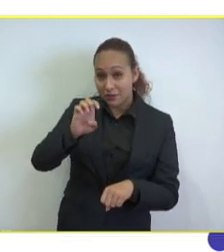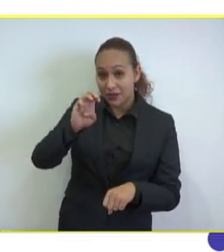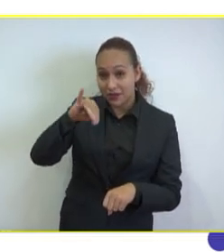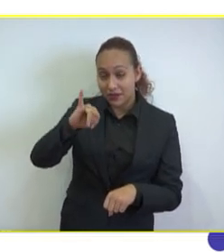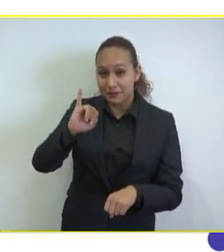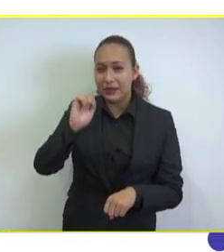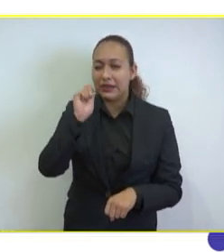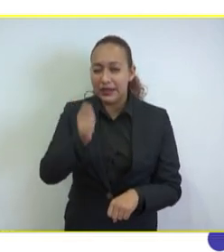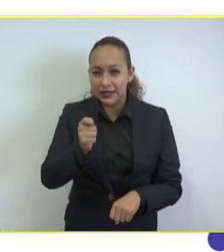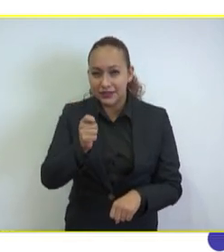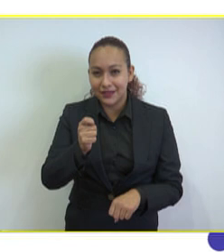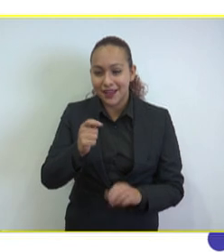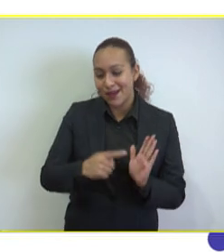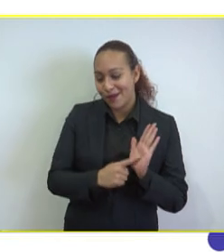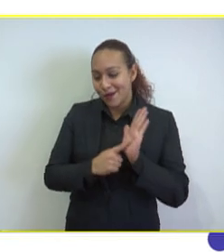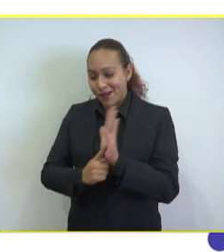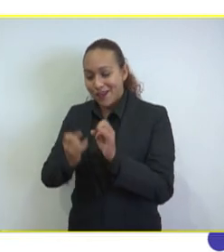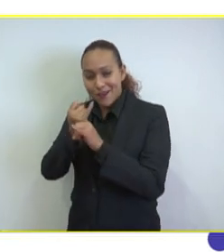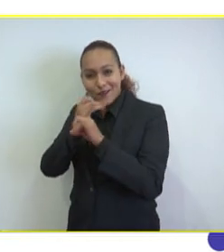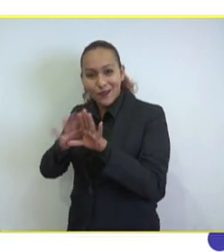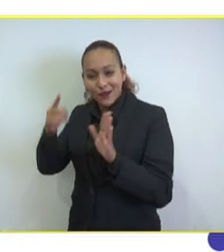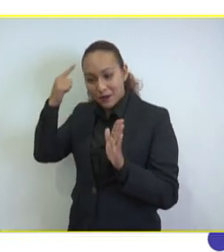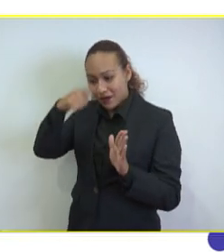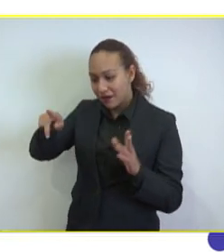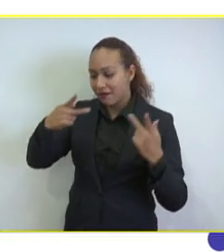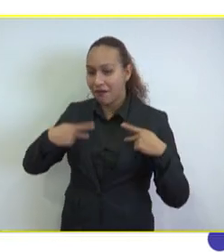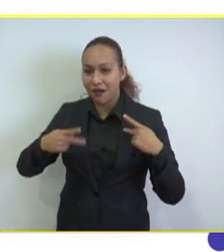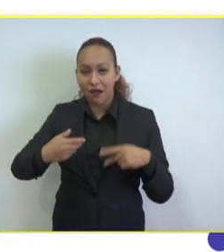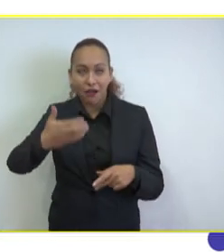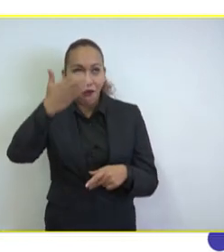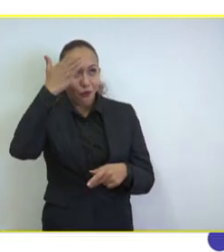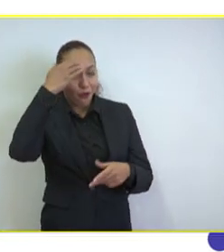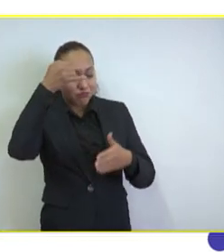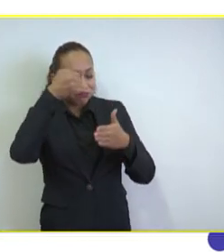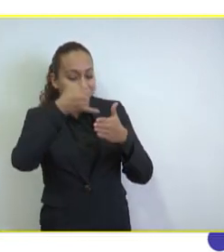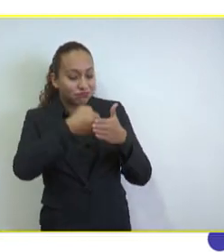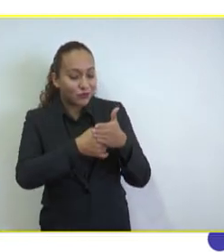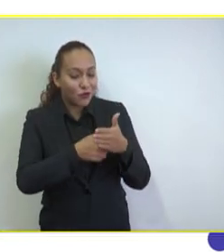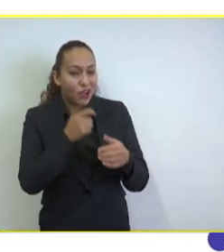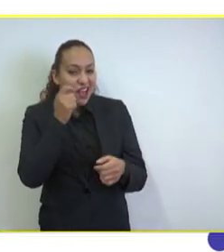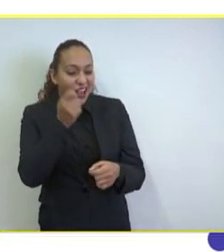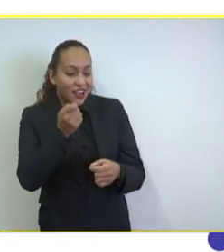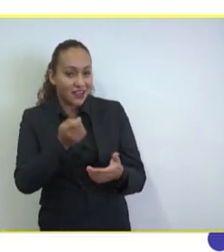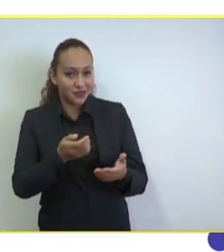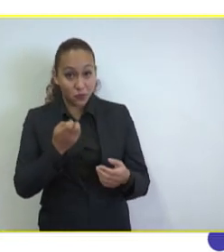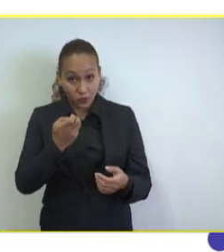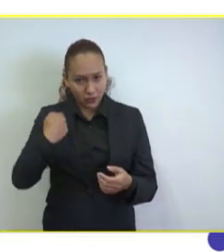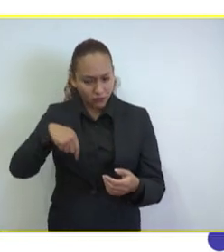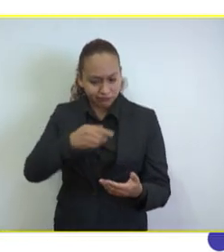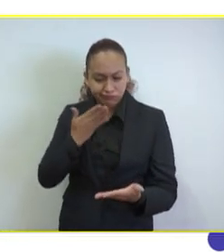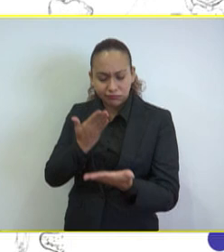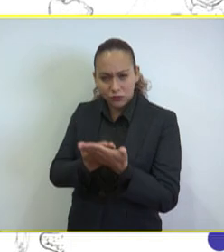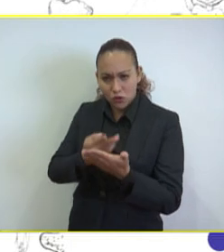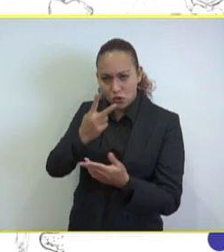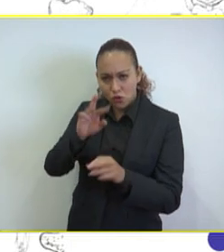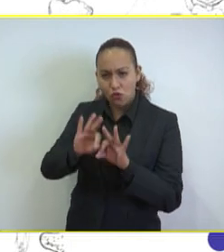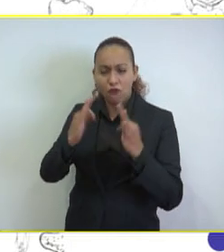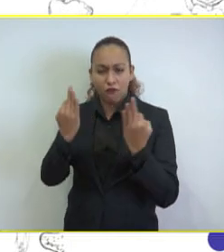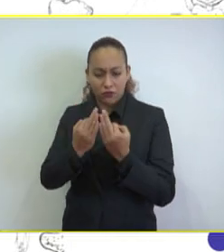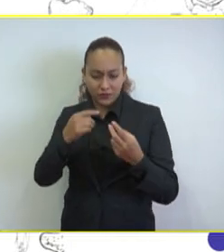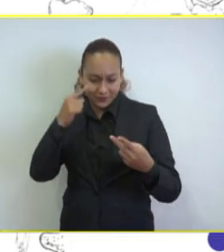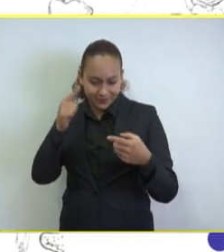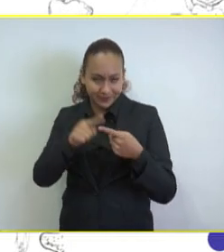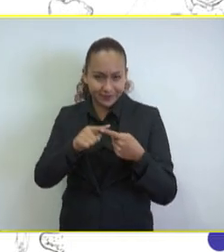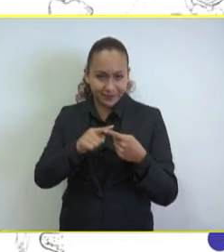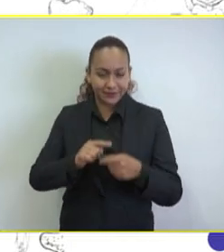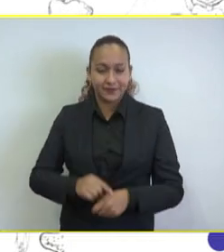canal de información y se desarrolla, o cómo desarrollamos esta propuesta, a través de dos elementos.